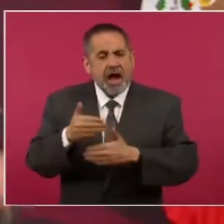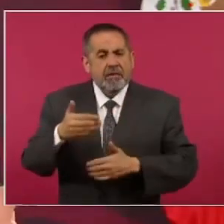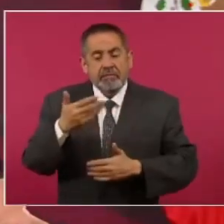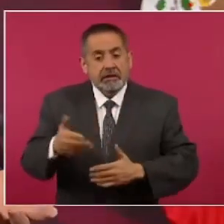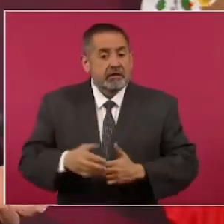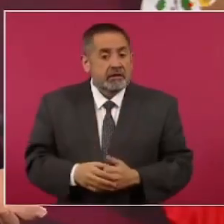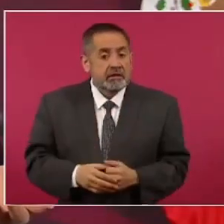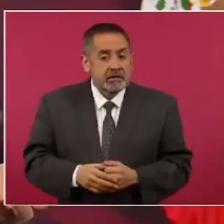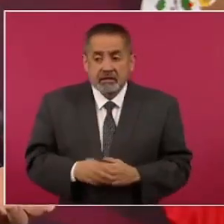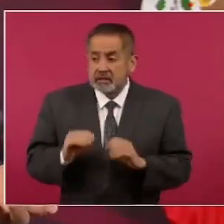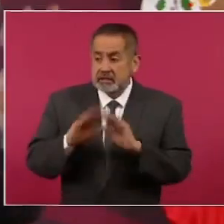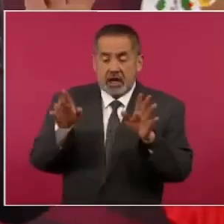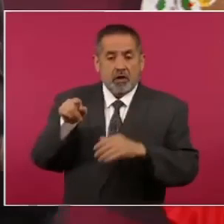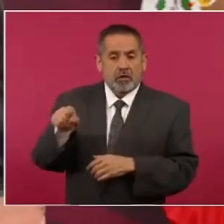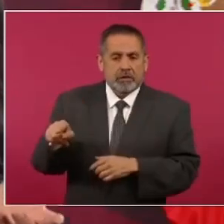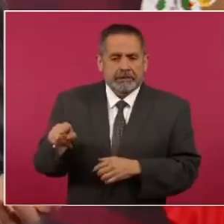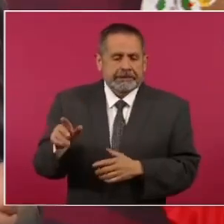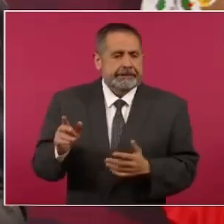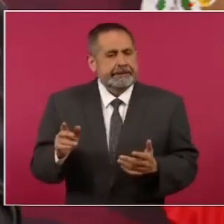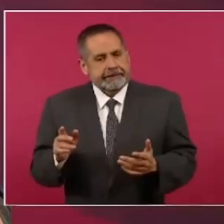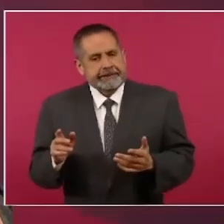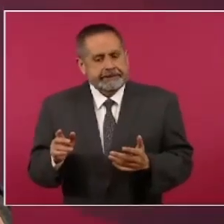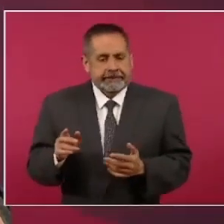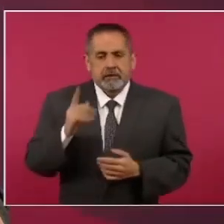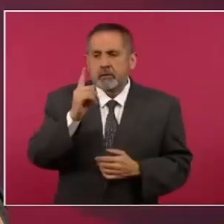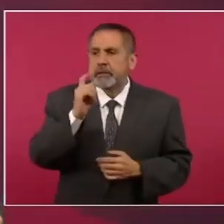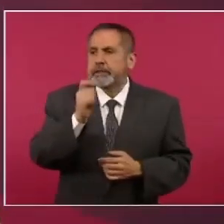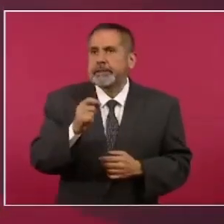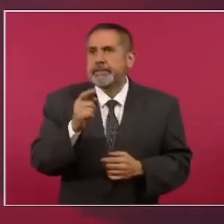desde luego no podemos